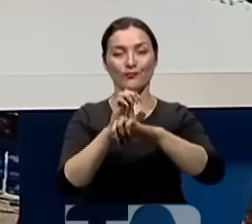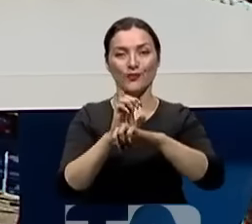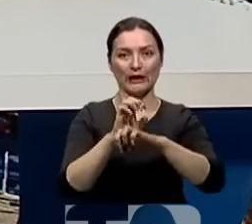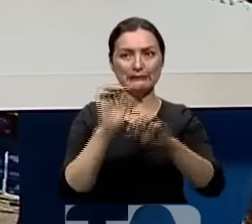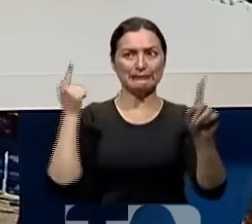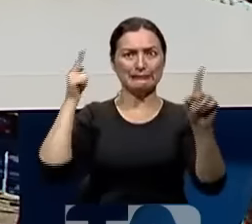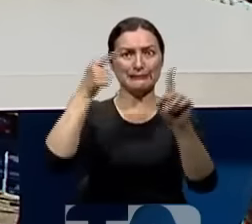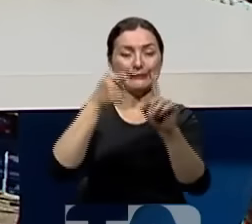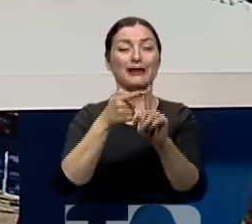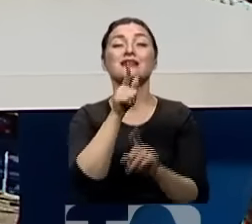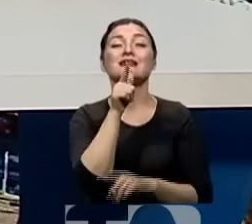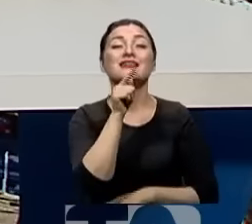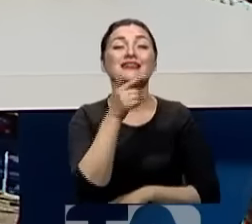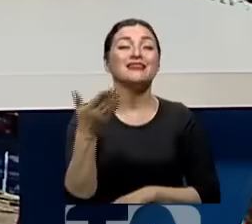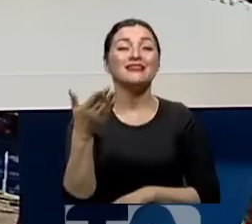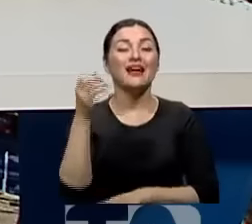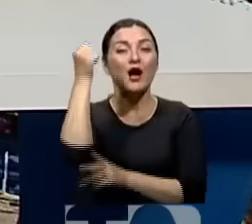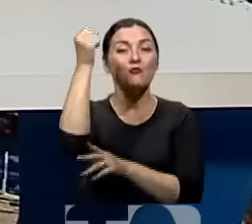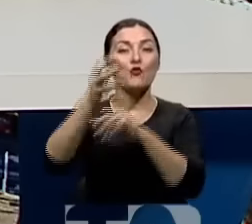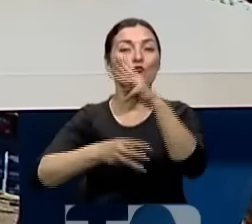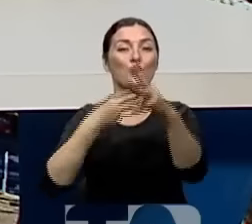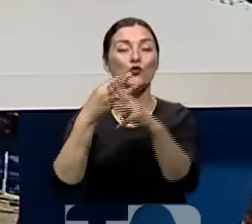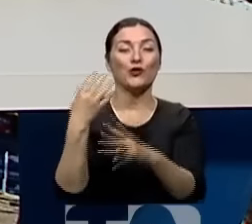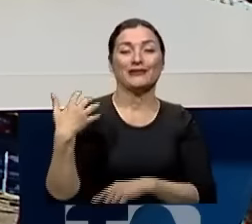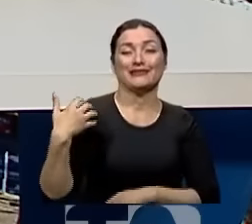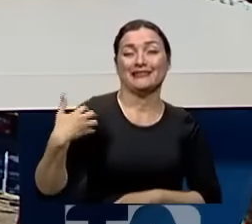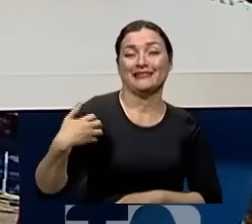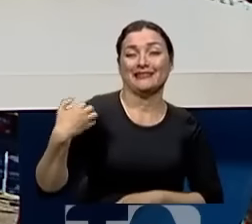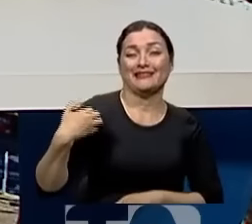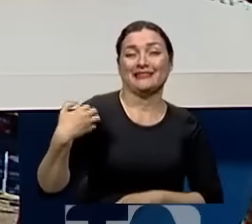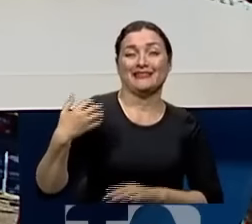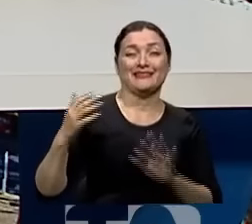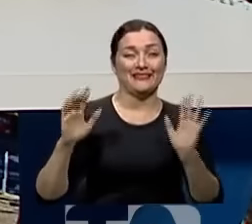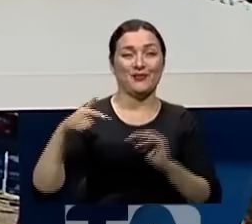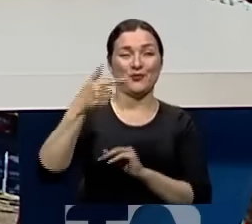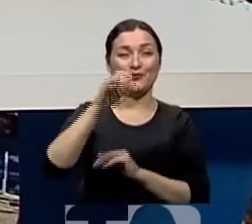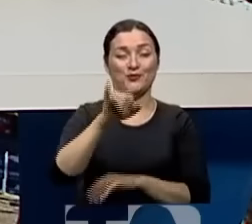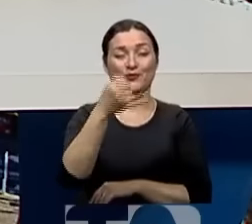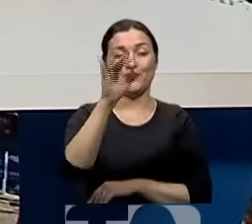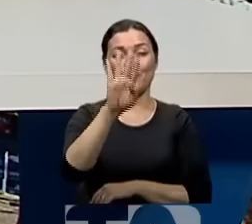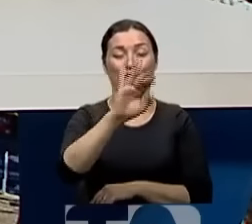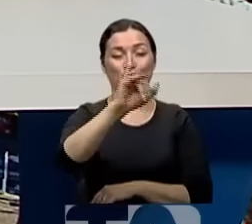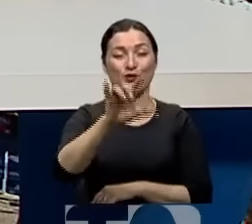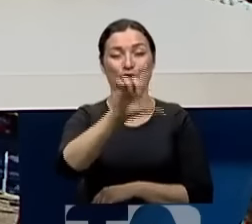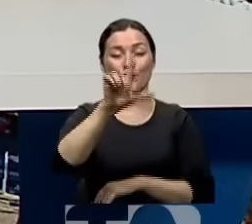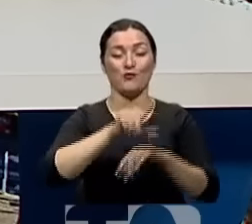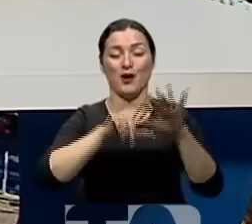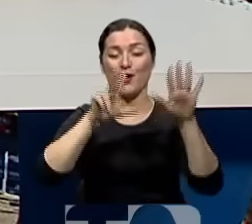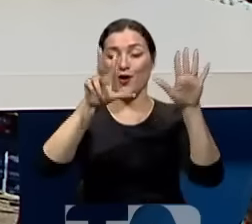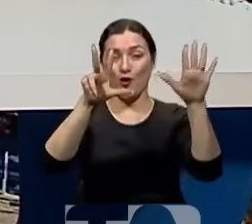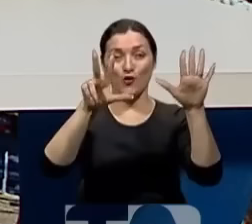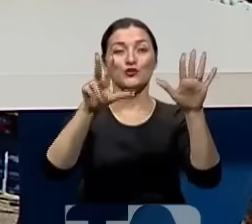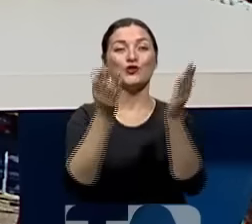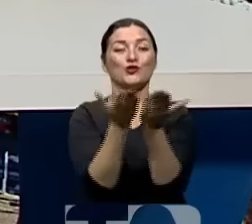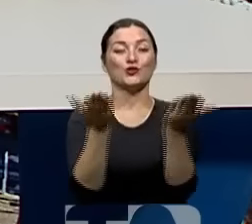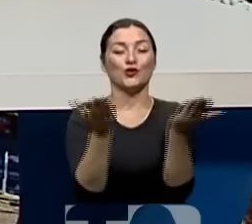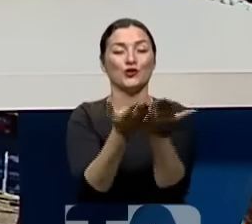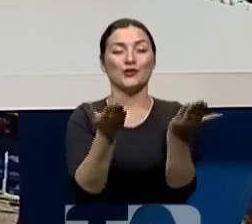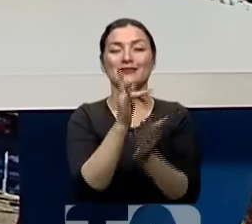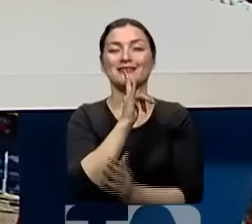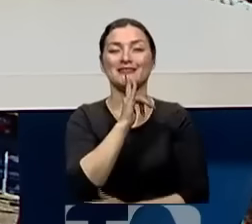reto, enfrentarse al campeón del mundo, Argentina, el próximo jueves. 4 de julio a las 20 horas, nada más y nada menos que en